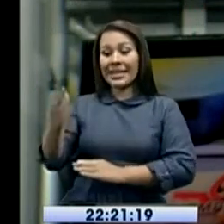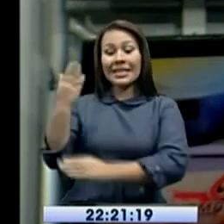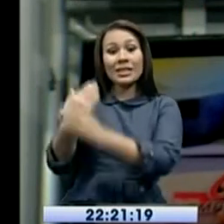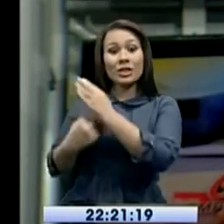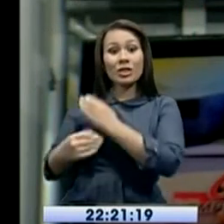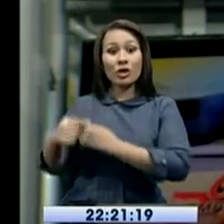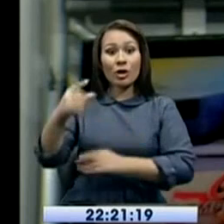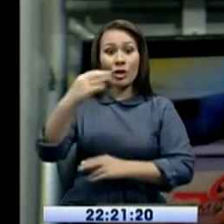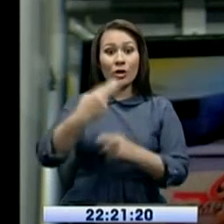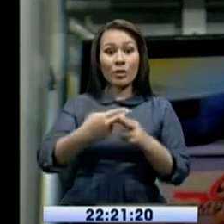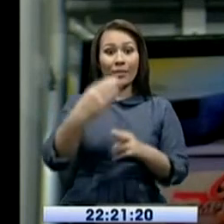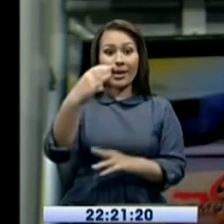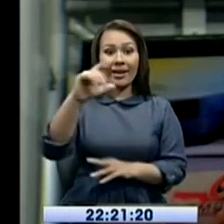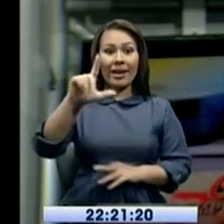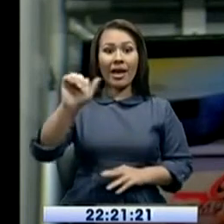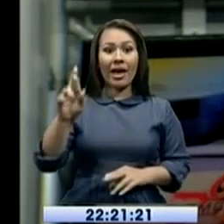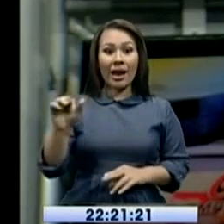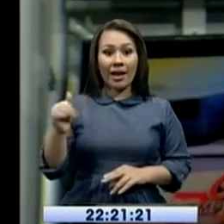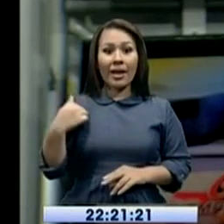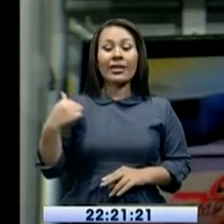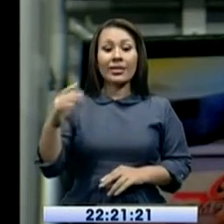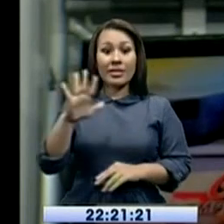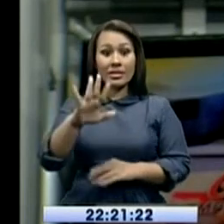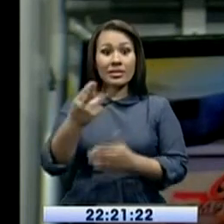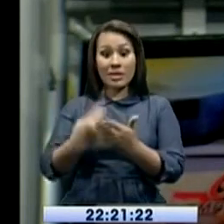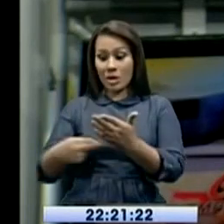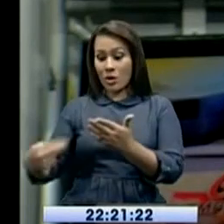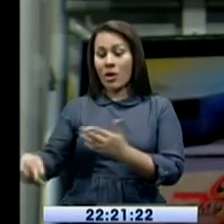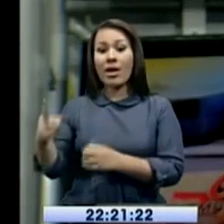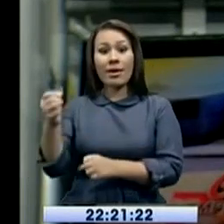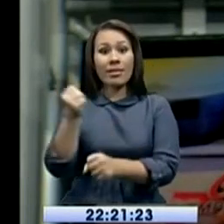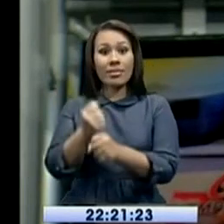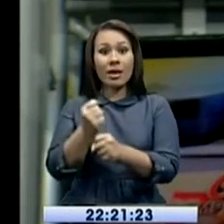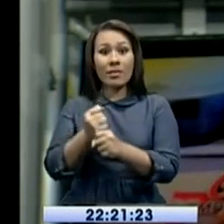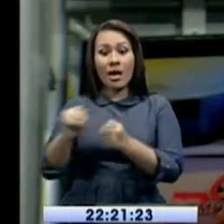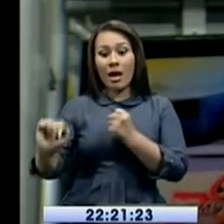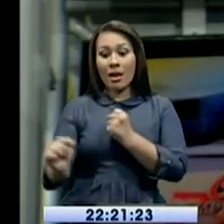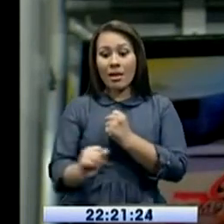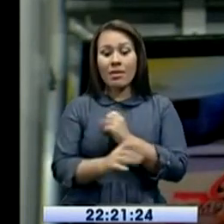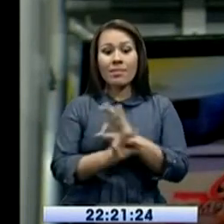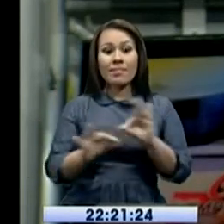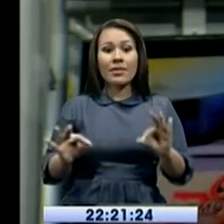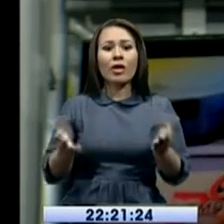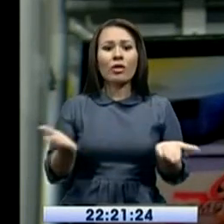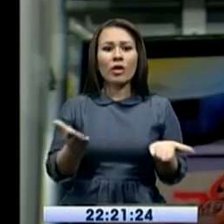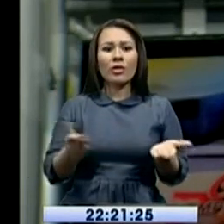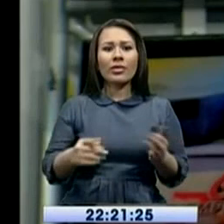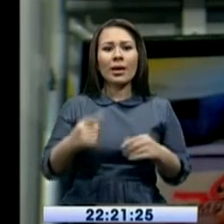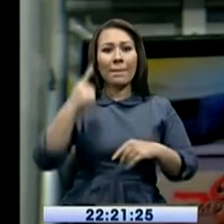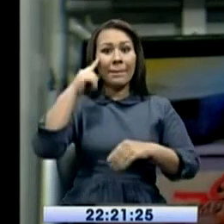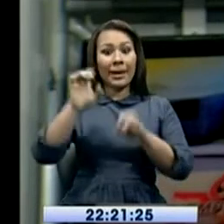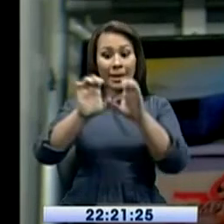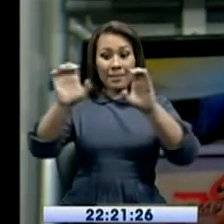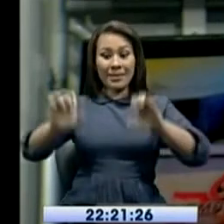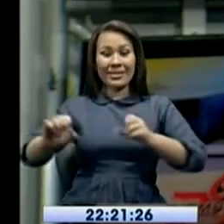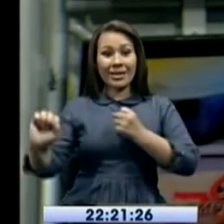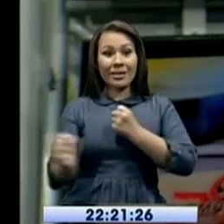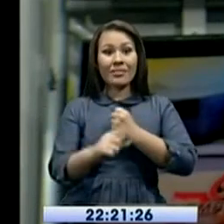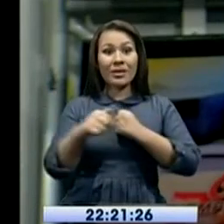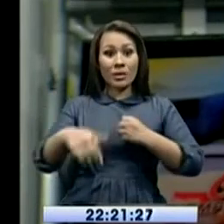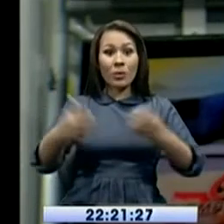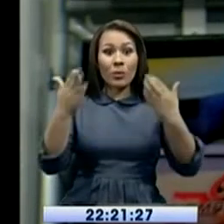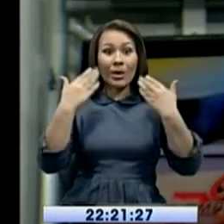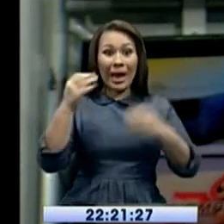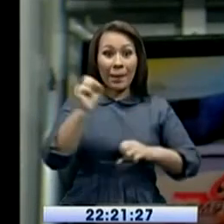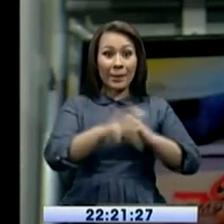5 hijos y nos cuenta que trabaja de carretillera para Puerto Limpio. Además, vende boletos de lotería en diferentes zonas de Guayaquil